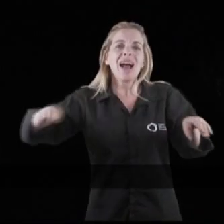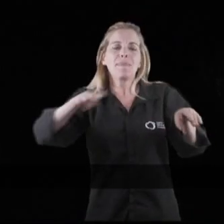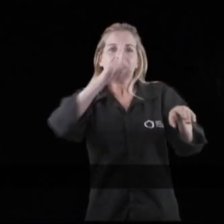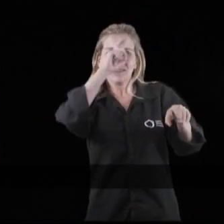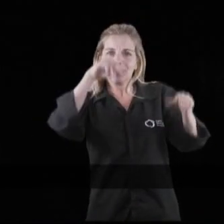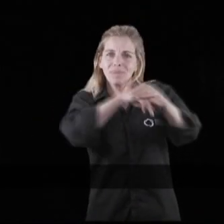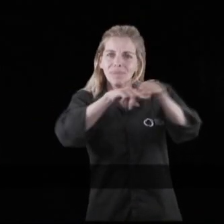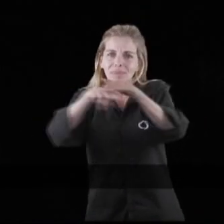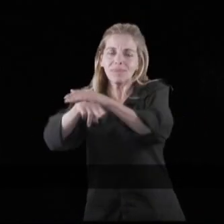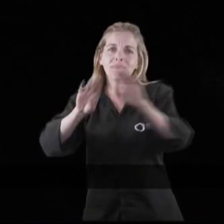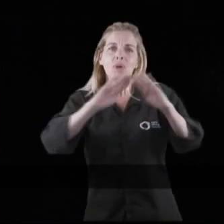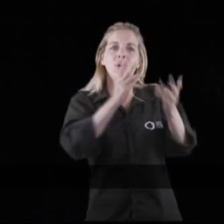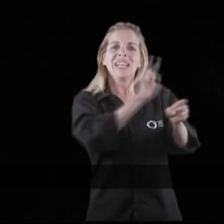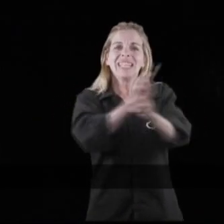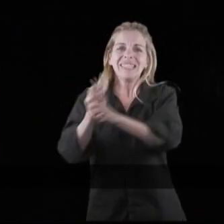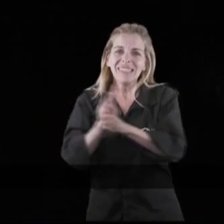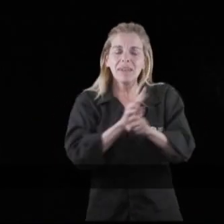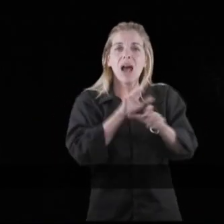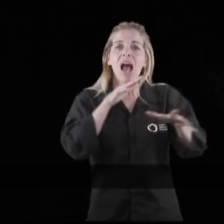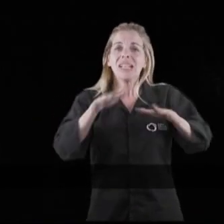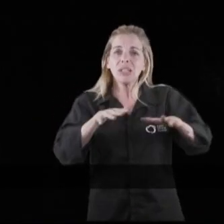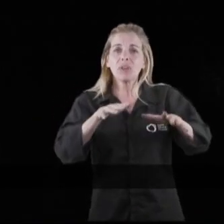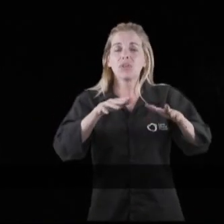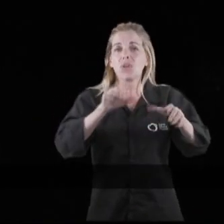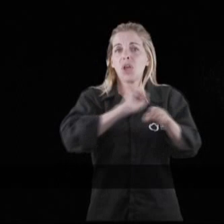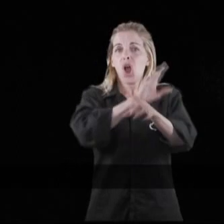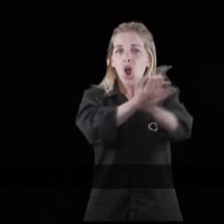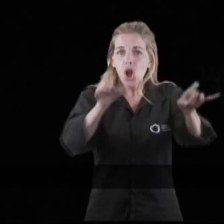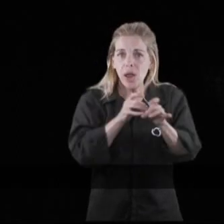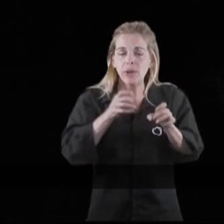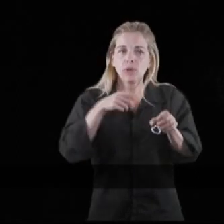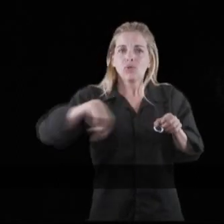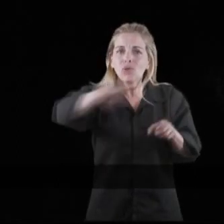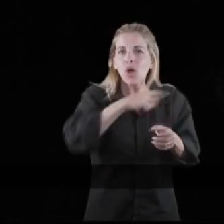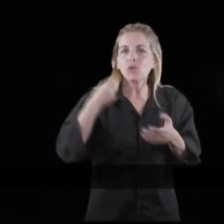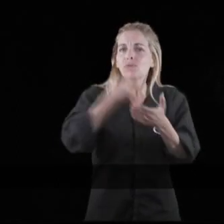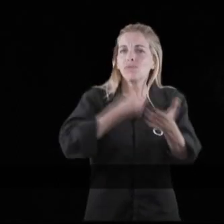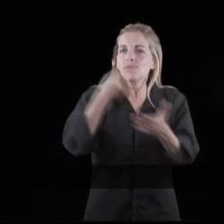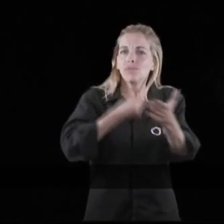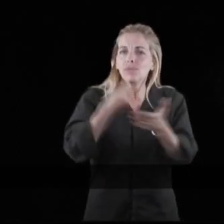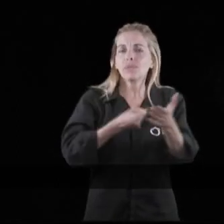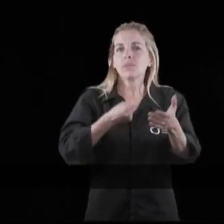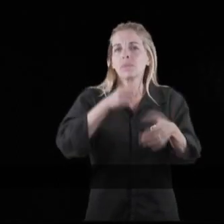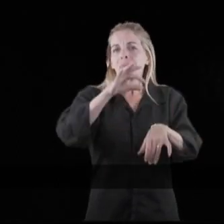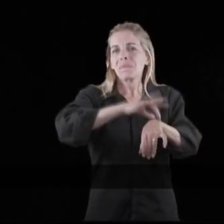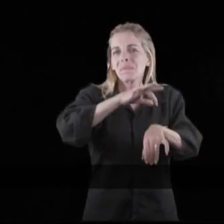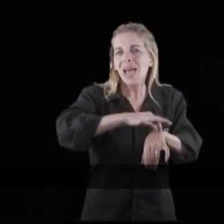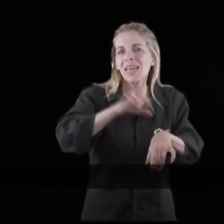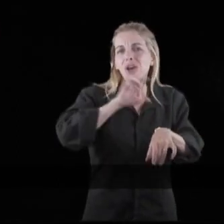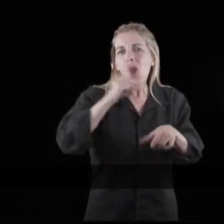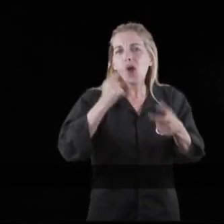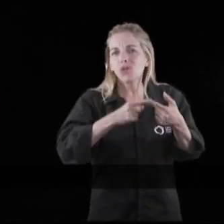enfrentar esa crisis sanitaria con el esfuerzo conjunto. Allí el personal de la salud, los médicos,